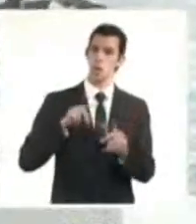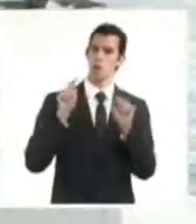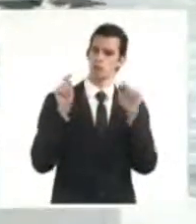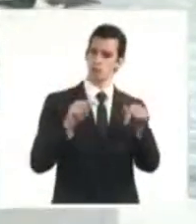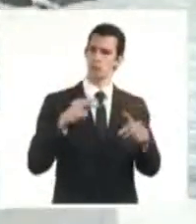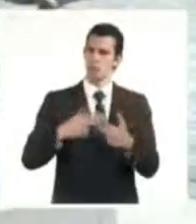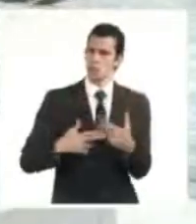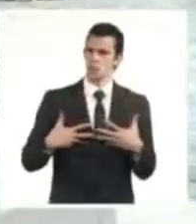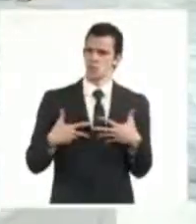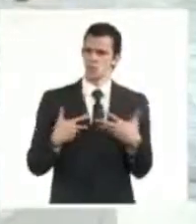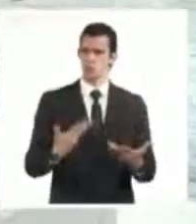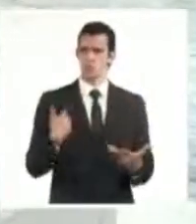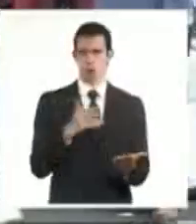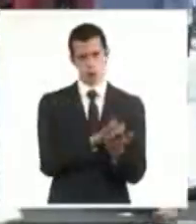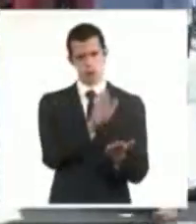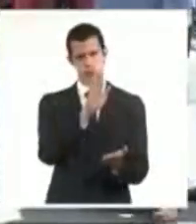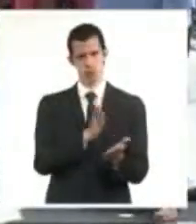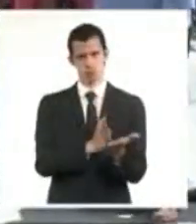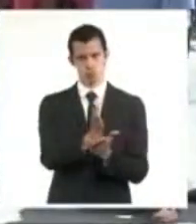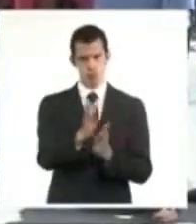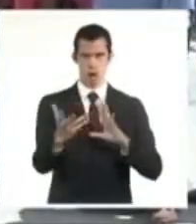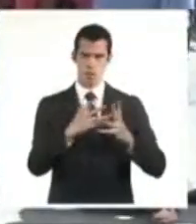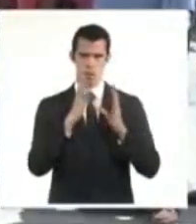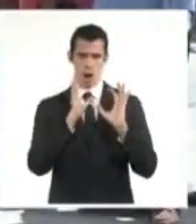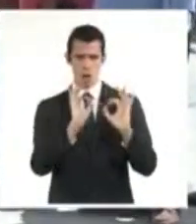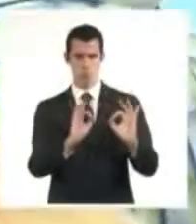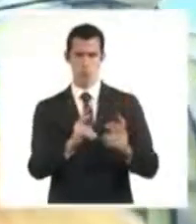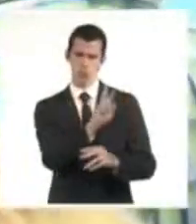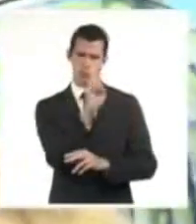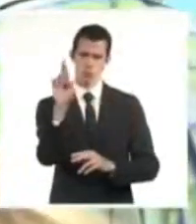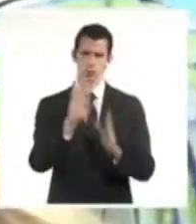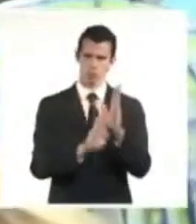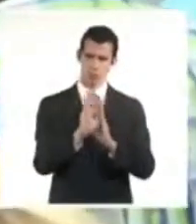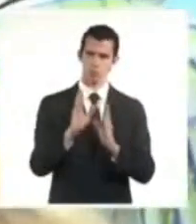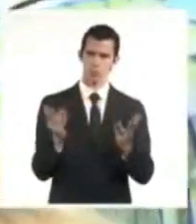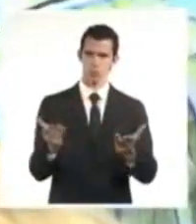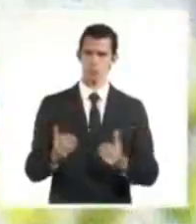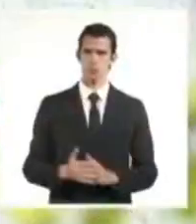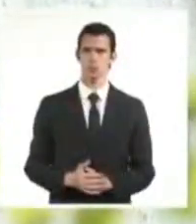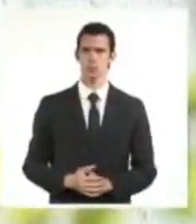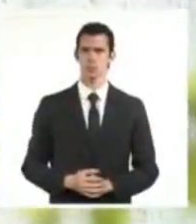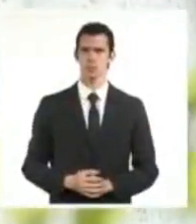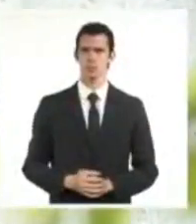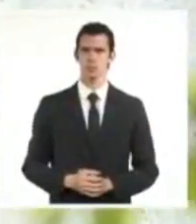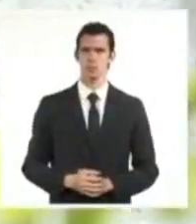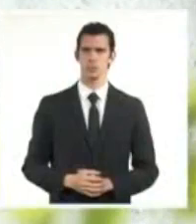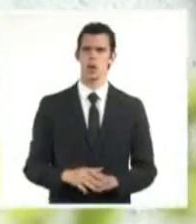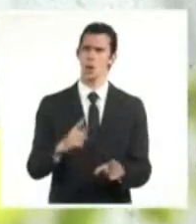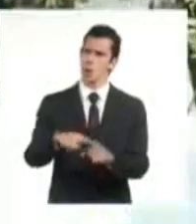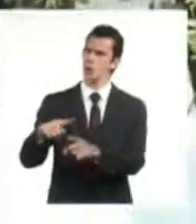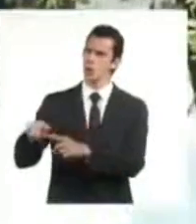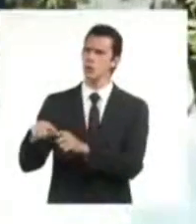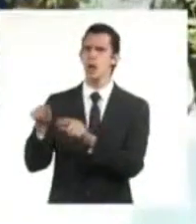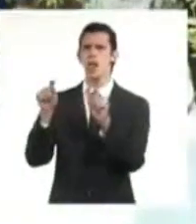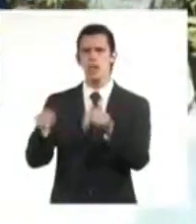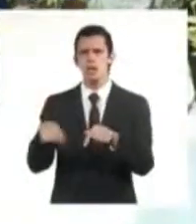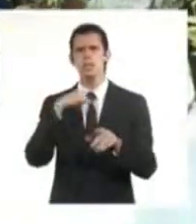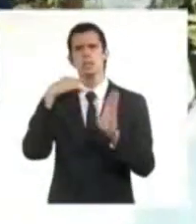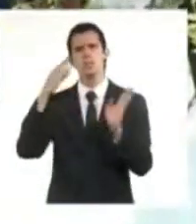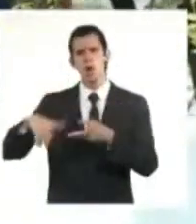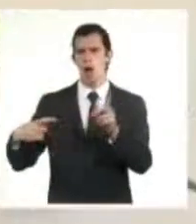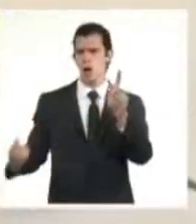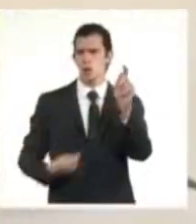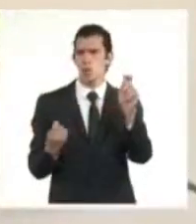posteriormente la comitiva recorrió el camposanto y rindió tributo a artistas intelectuales y otros próceres cubanos frente a su